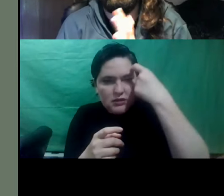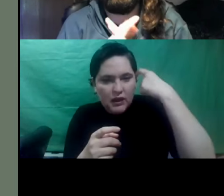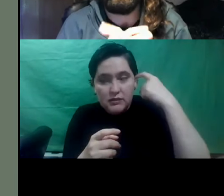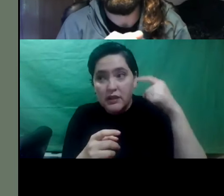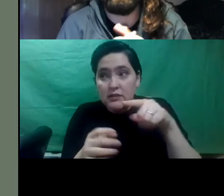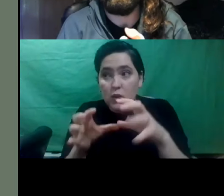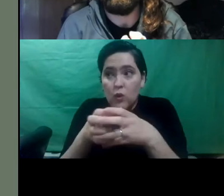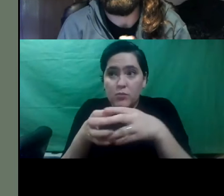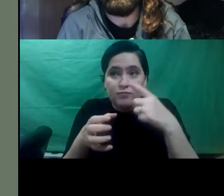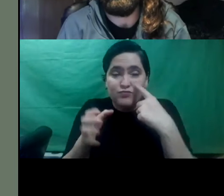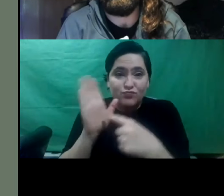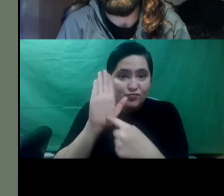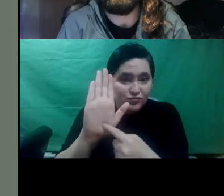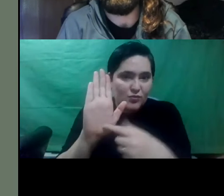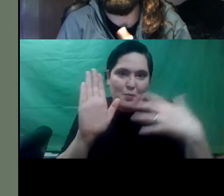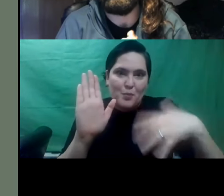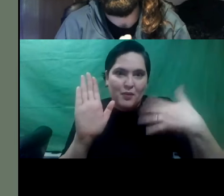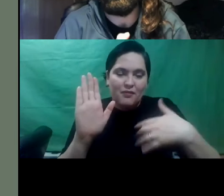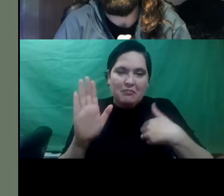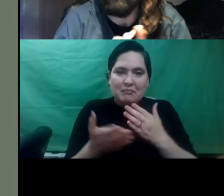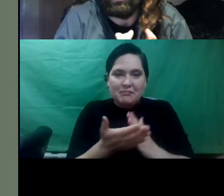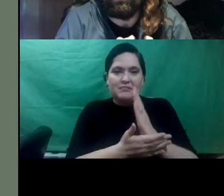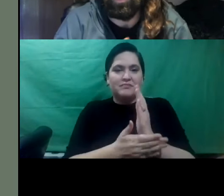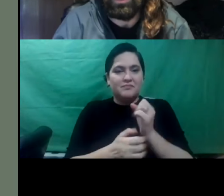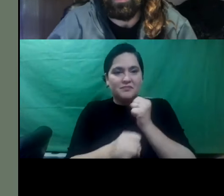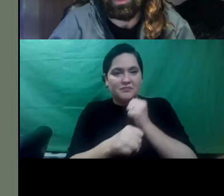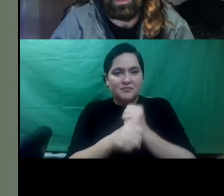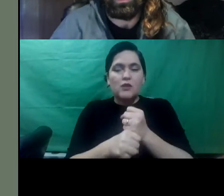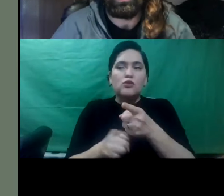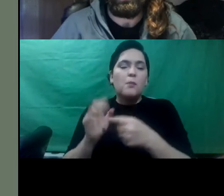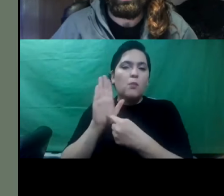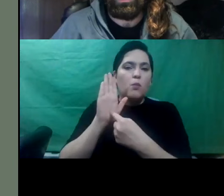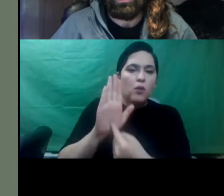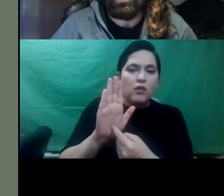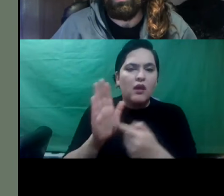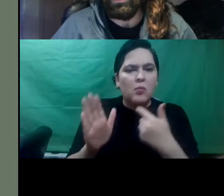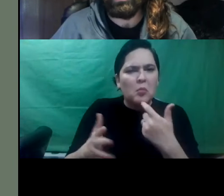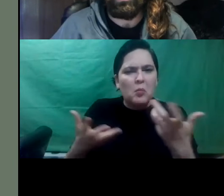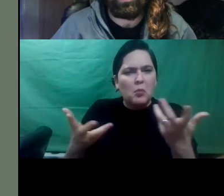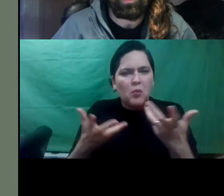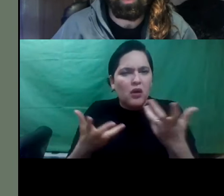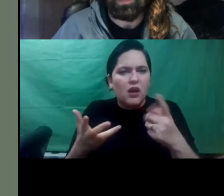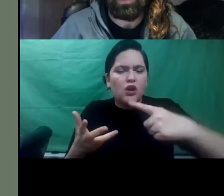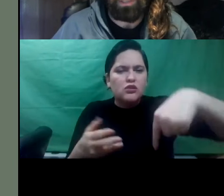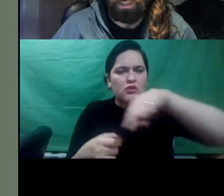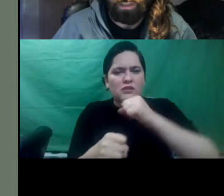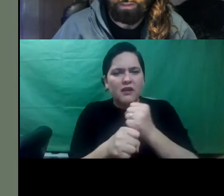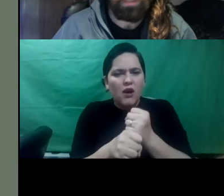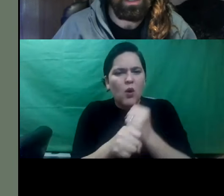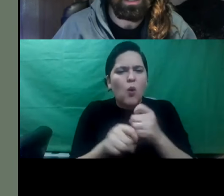que yo creo que es lo más relevante de mostrar antes de comenzar el resto, porque en el fondo muestra por qué este trabajo incluye